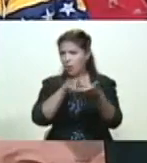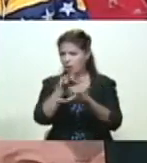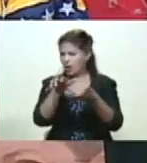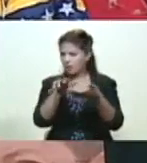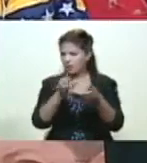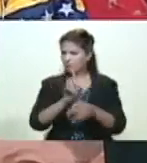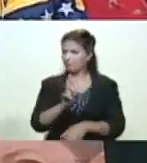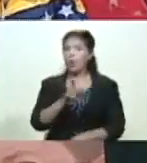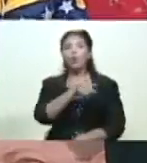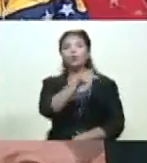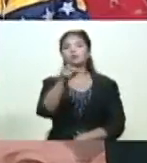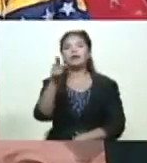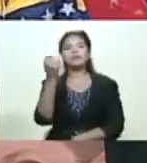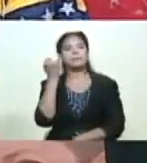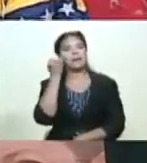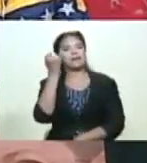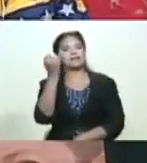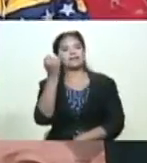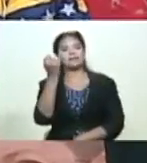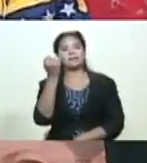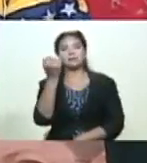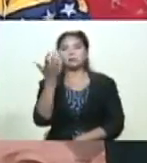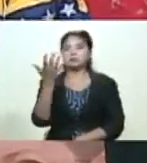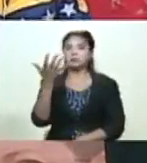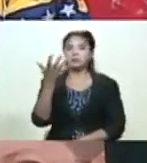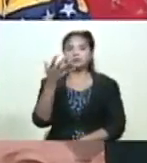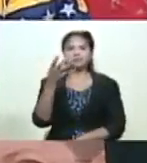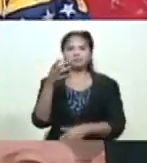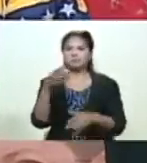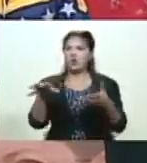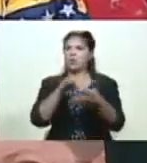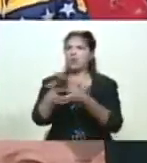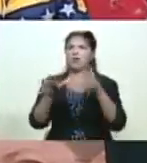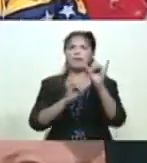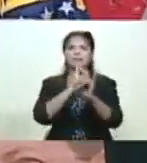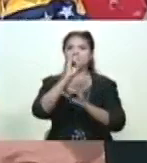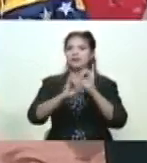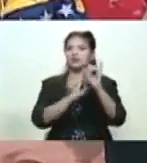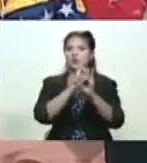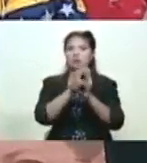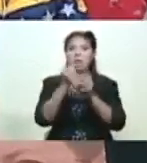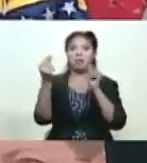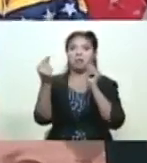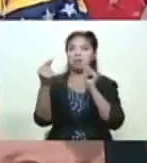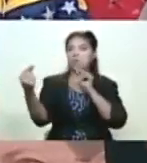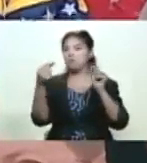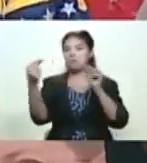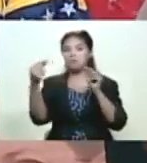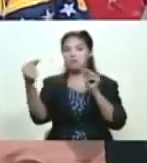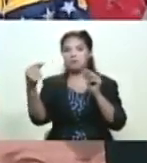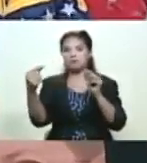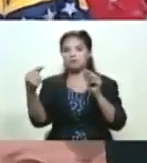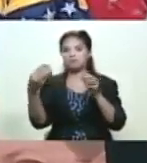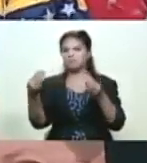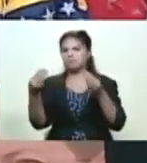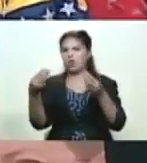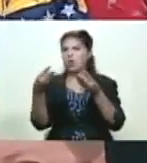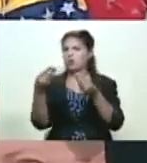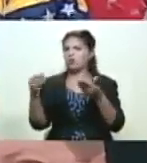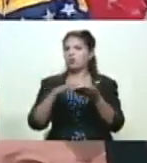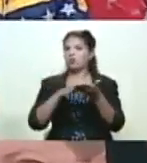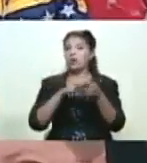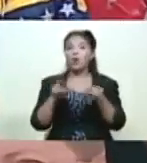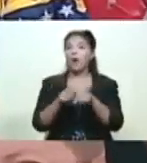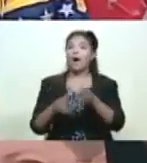Ustedes se imaginan que todas las diferencias internacionales se dirimieran como